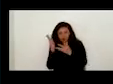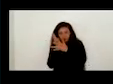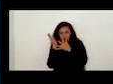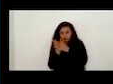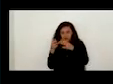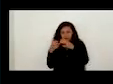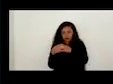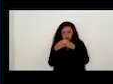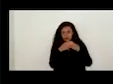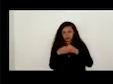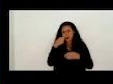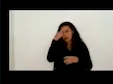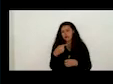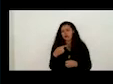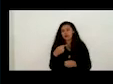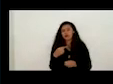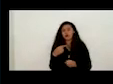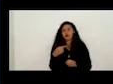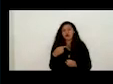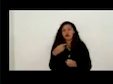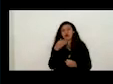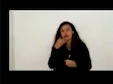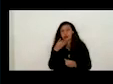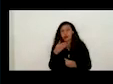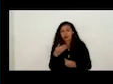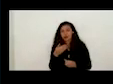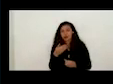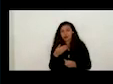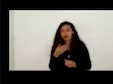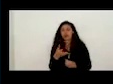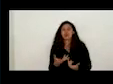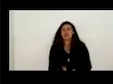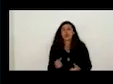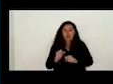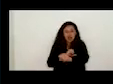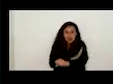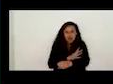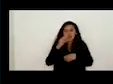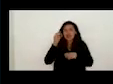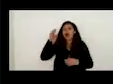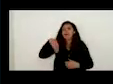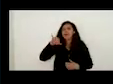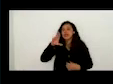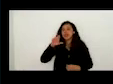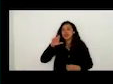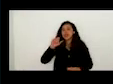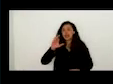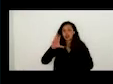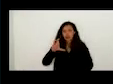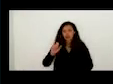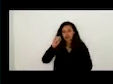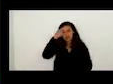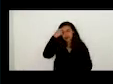para poder tener el aporte suficiente de vitaminas y minerales que funcionan como